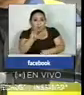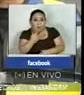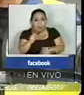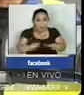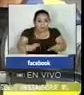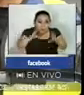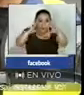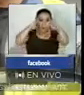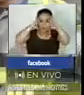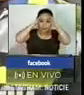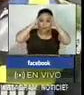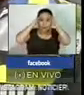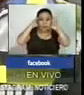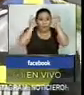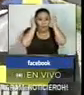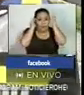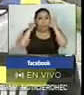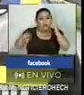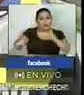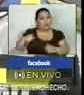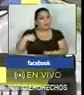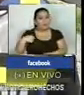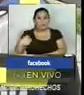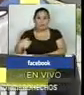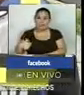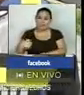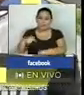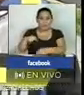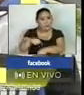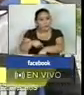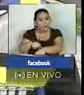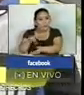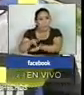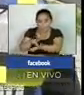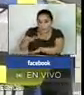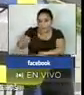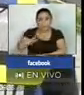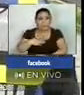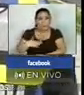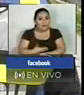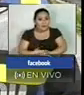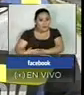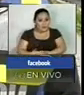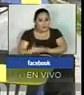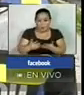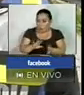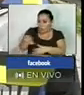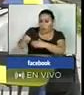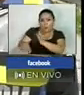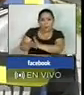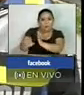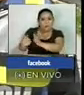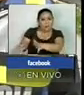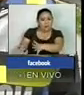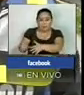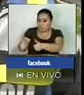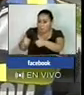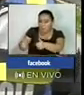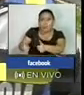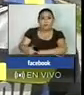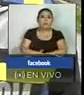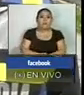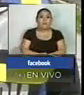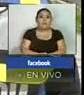pendientes de aflir. Yo siempre aprovecho al máximo para estar con mis hijos y dejarles todo, verdad, que todo esté bien,